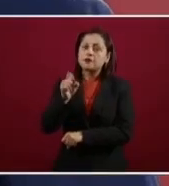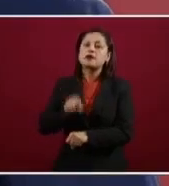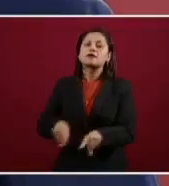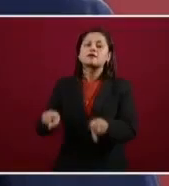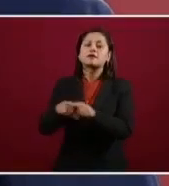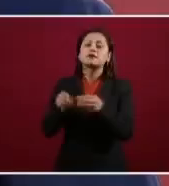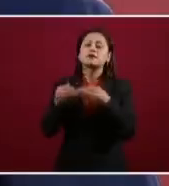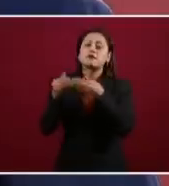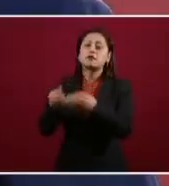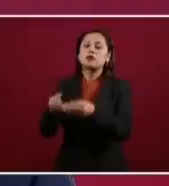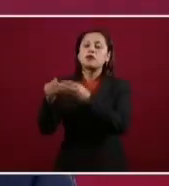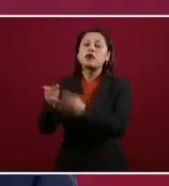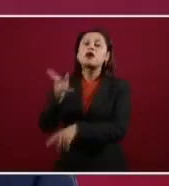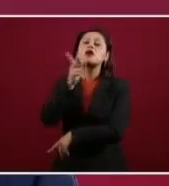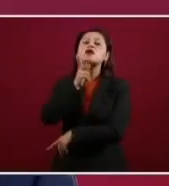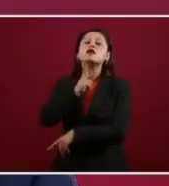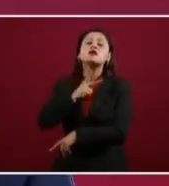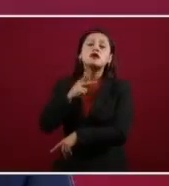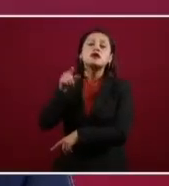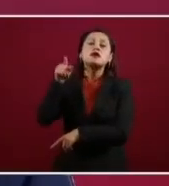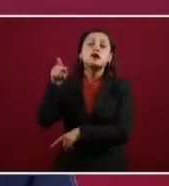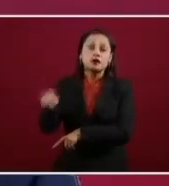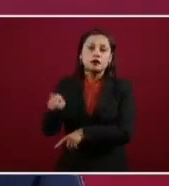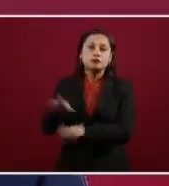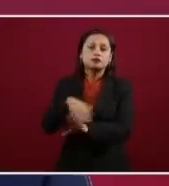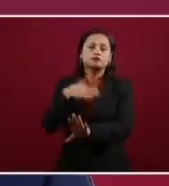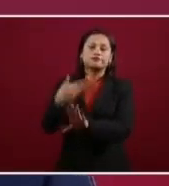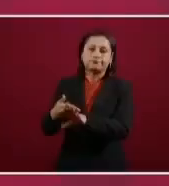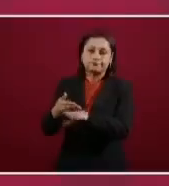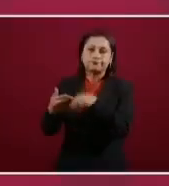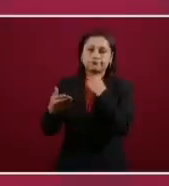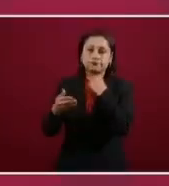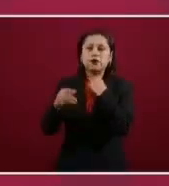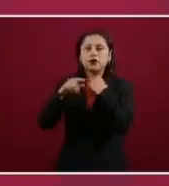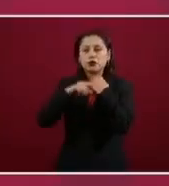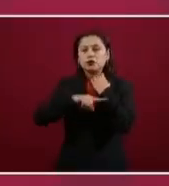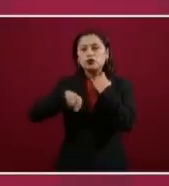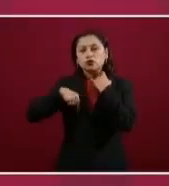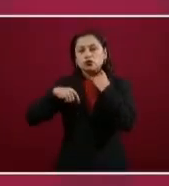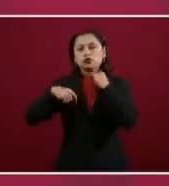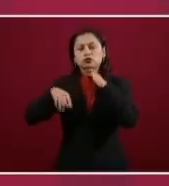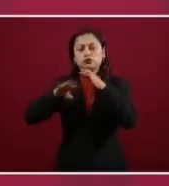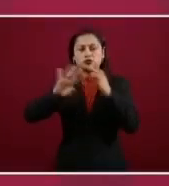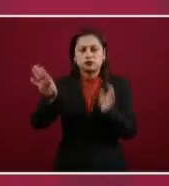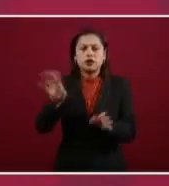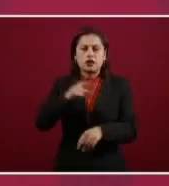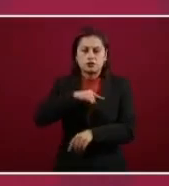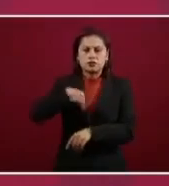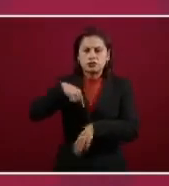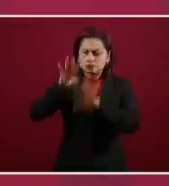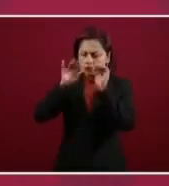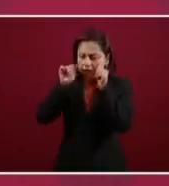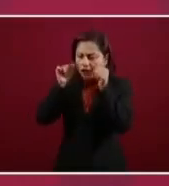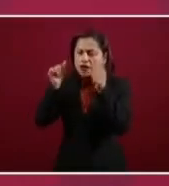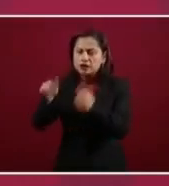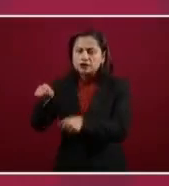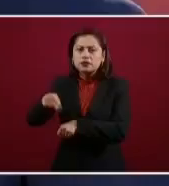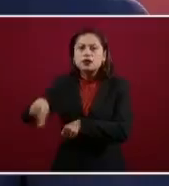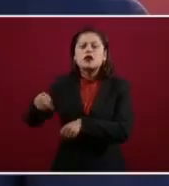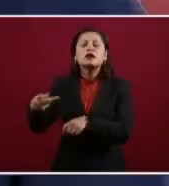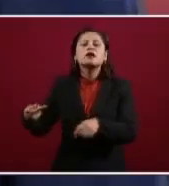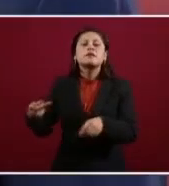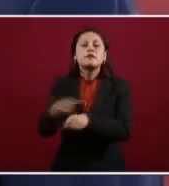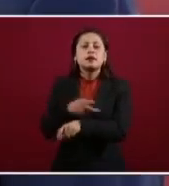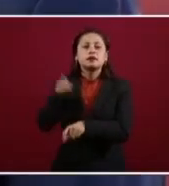en aguas someras en campeche ya estamos atendiendo eso y dos bocas